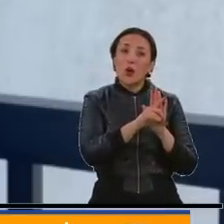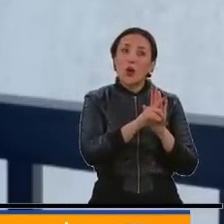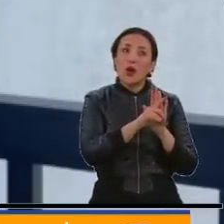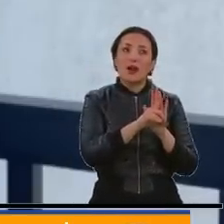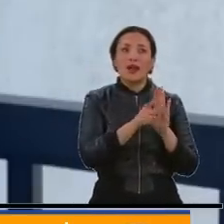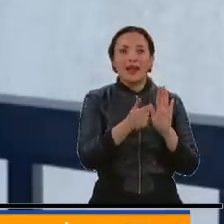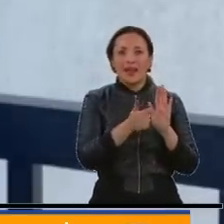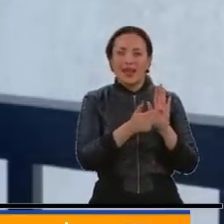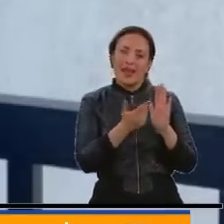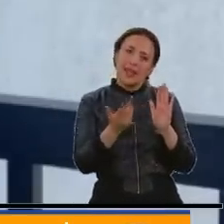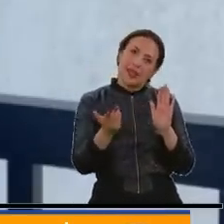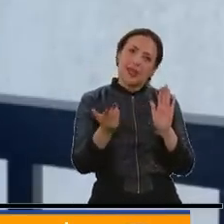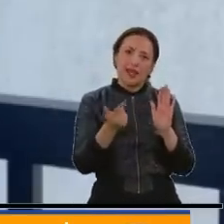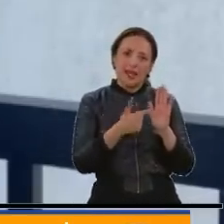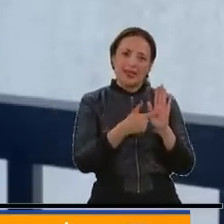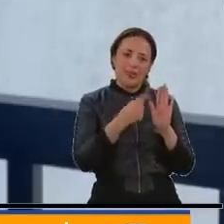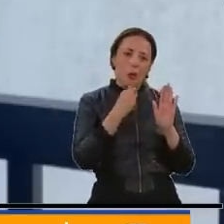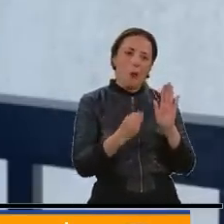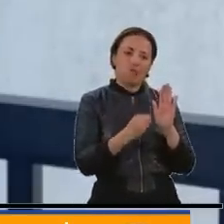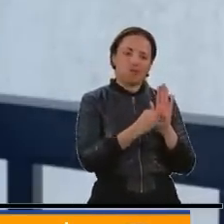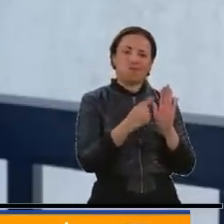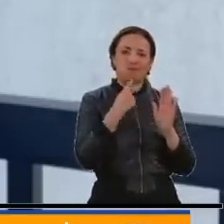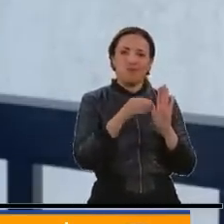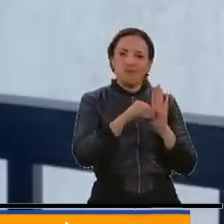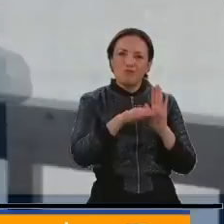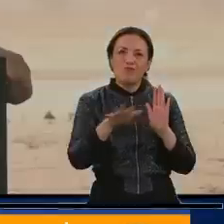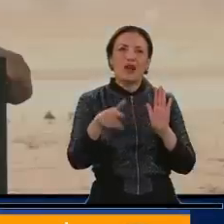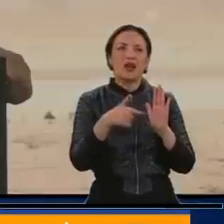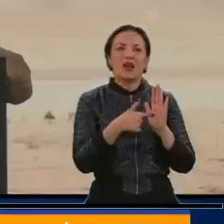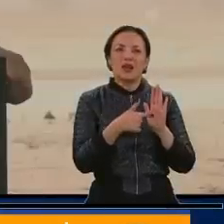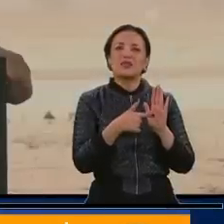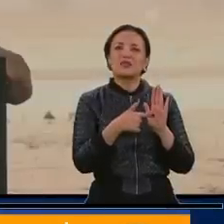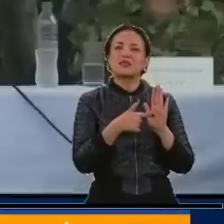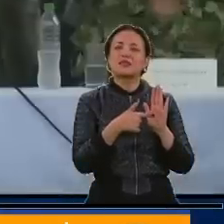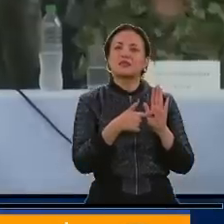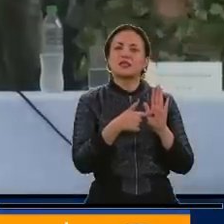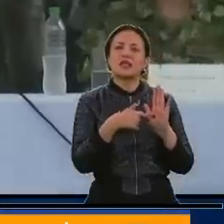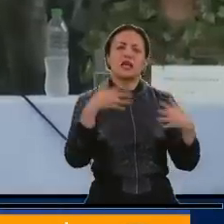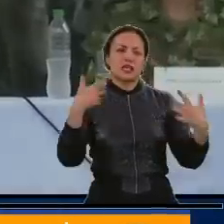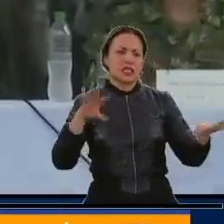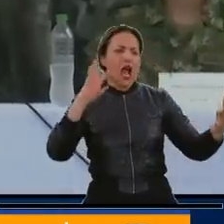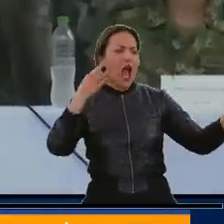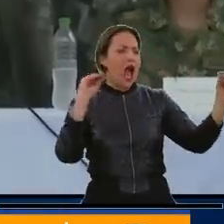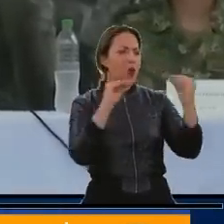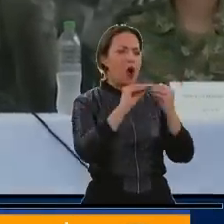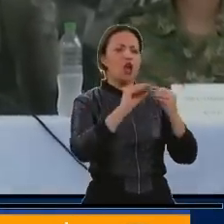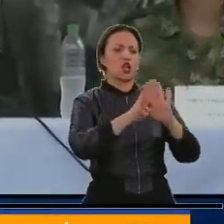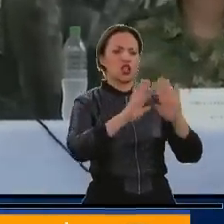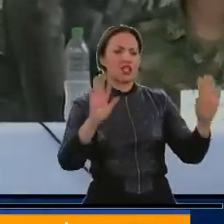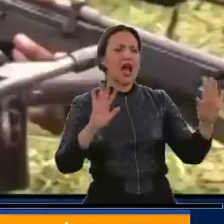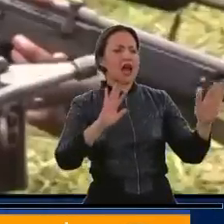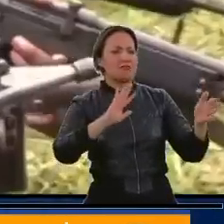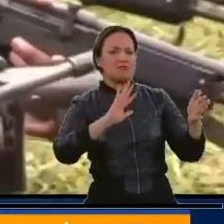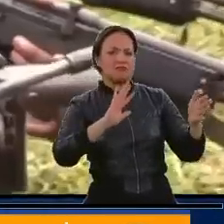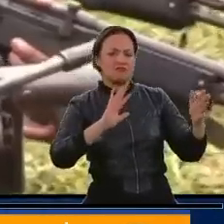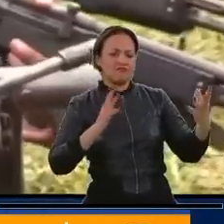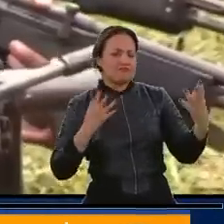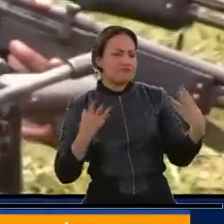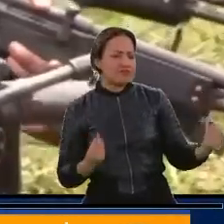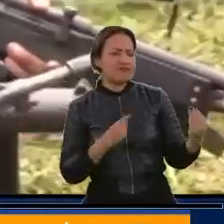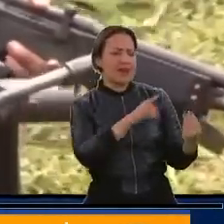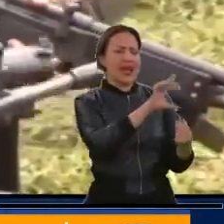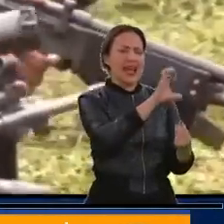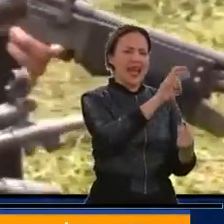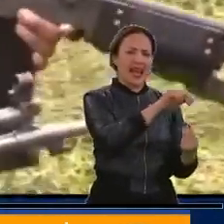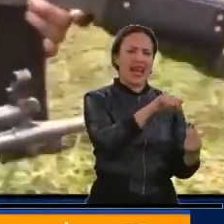digamos, planteaba o decía que había pactado, digamos, ya una tregua con el ELN,